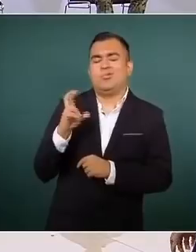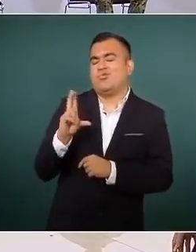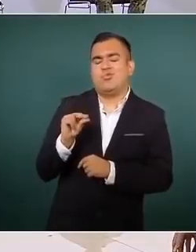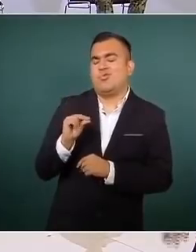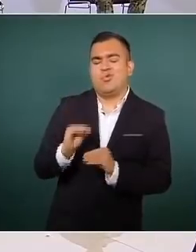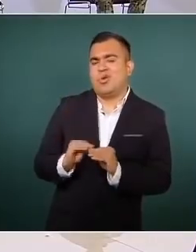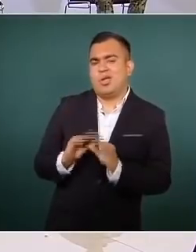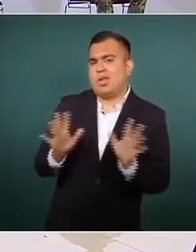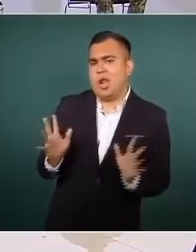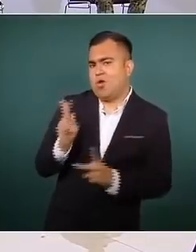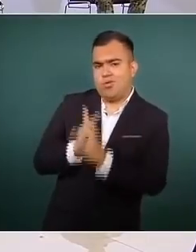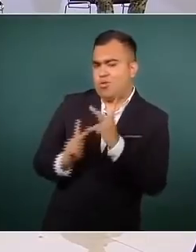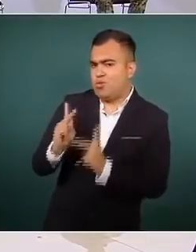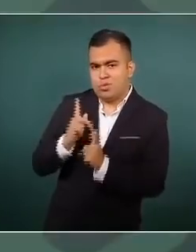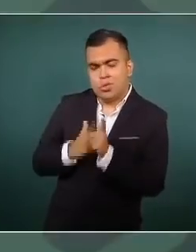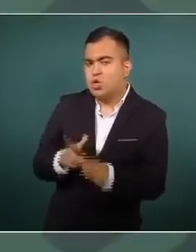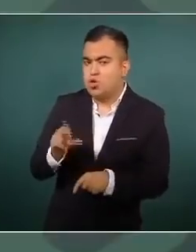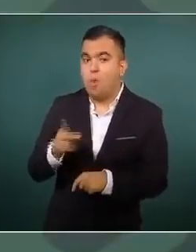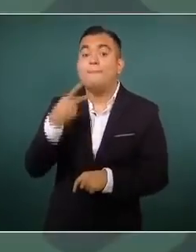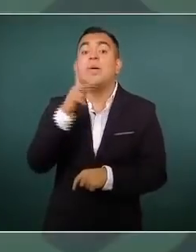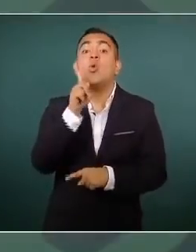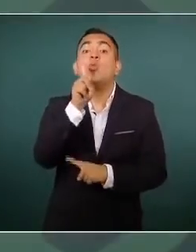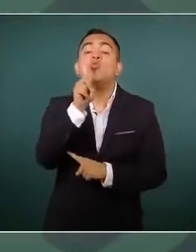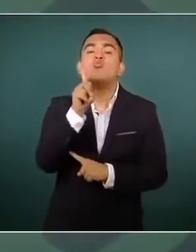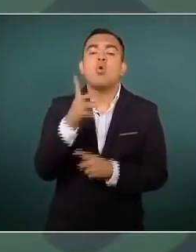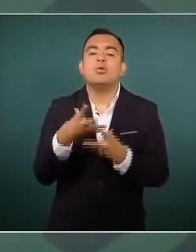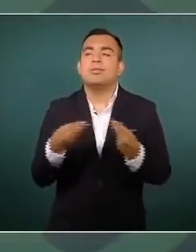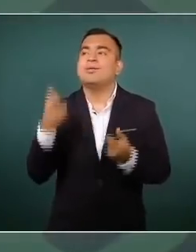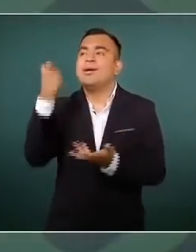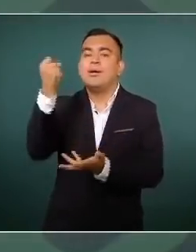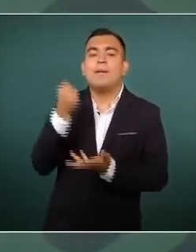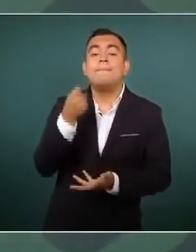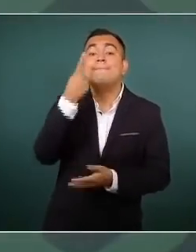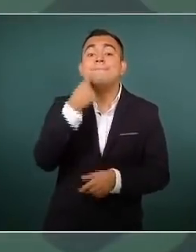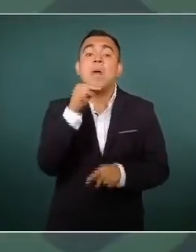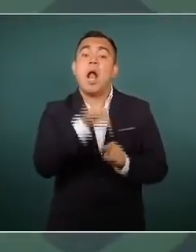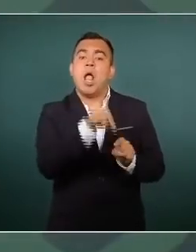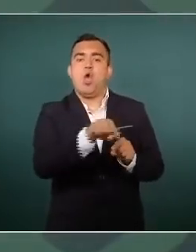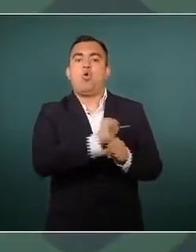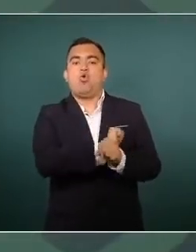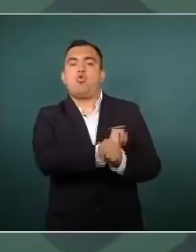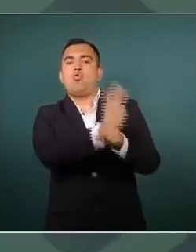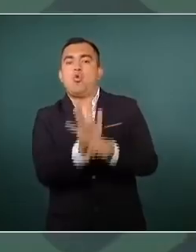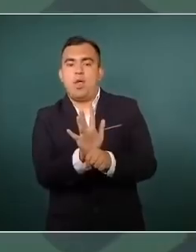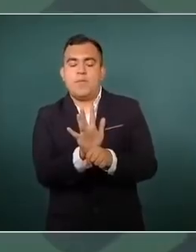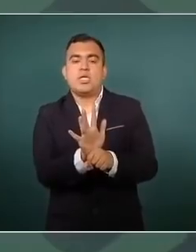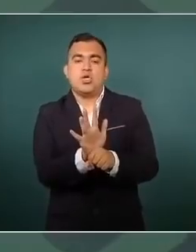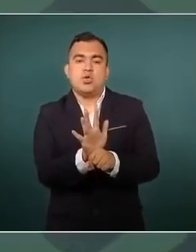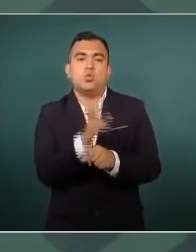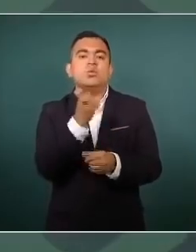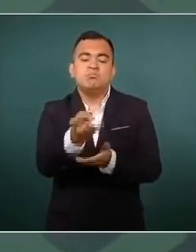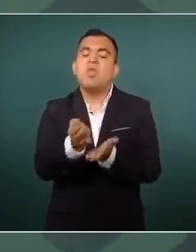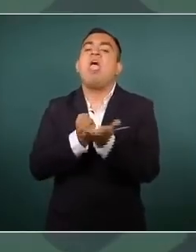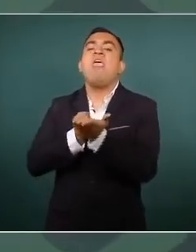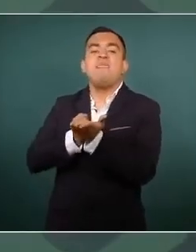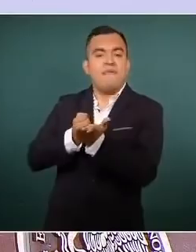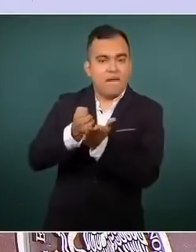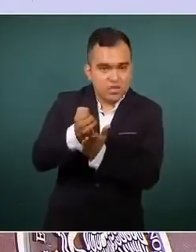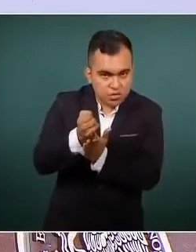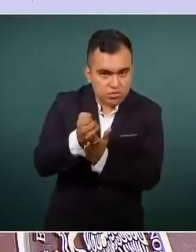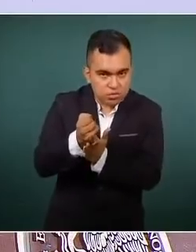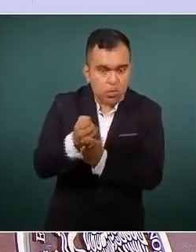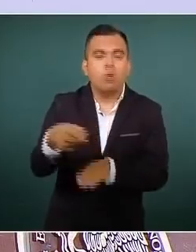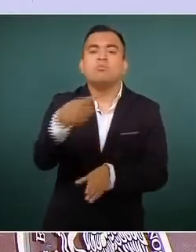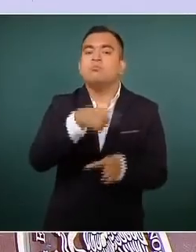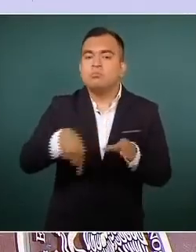lo que resolvimos es el recurso que necesitamos para enfrentar la emergencia sanitaria. Se tomó una decisión que se tenía que tomar. Estamos